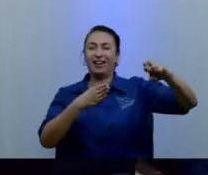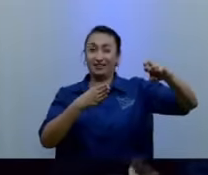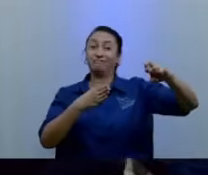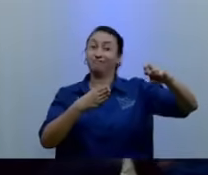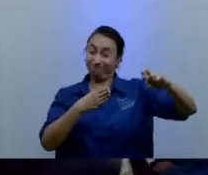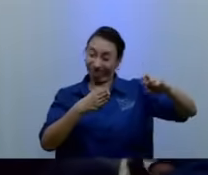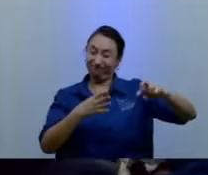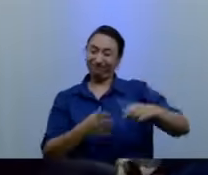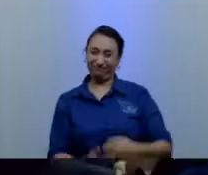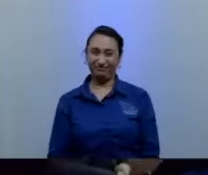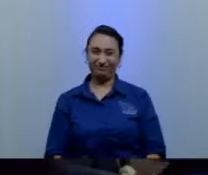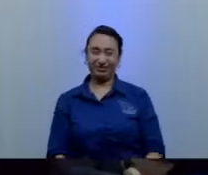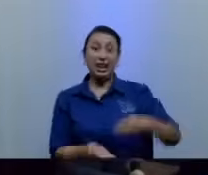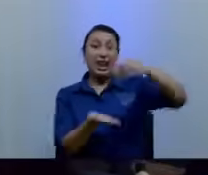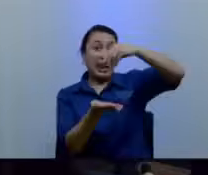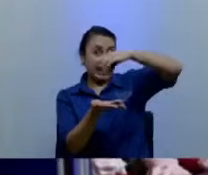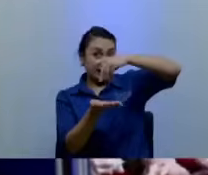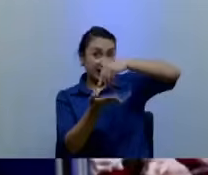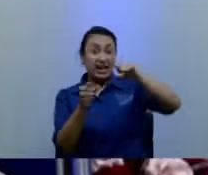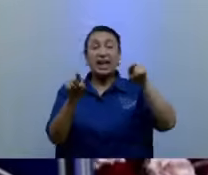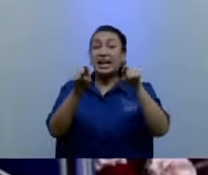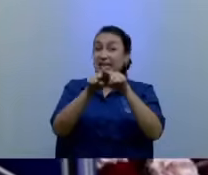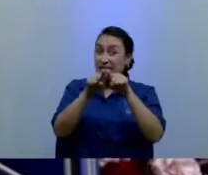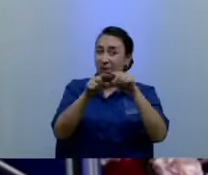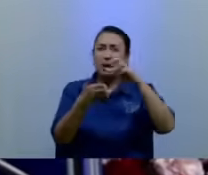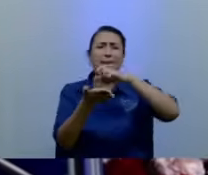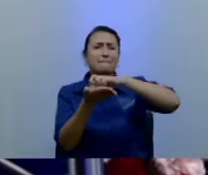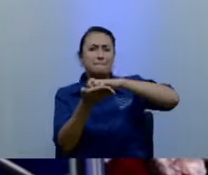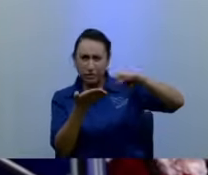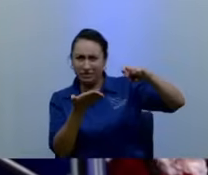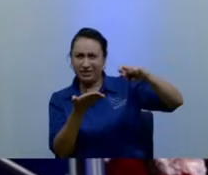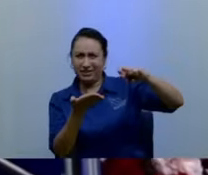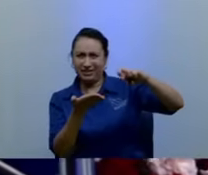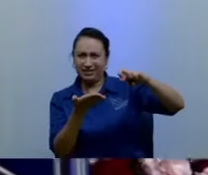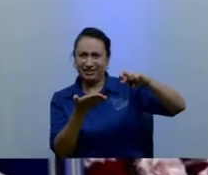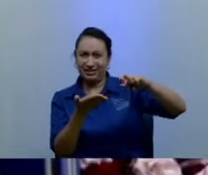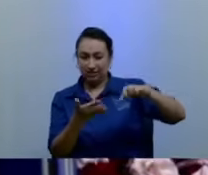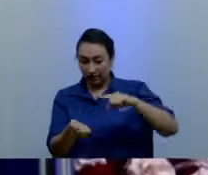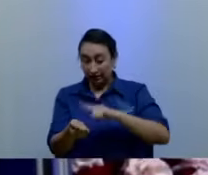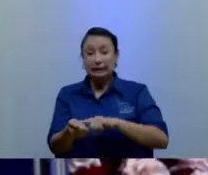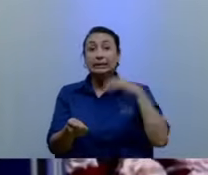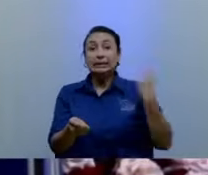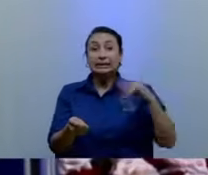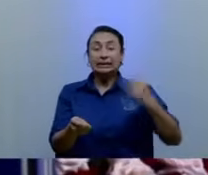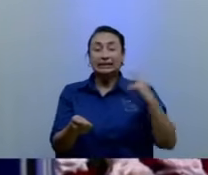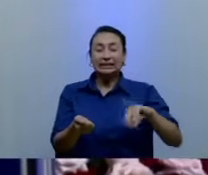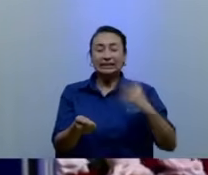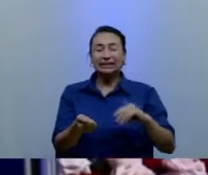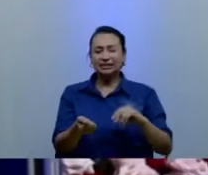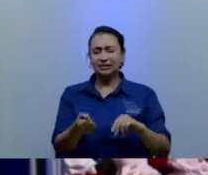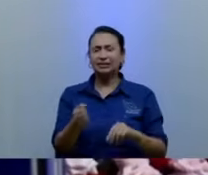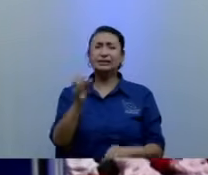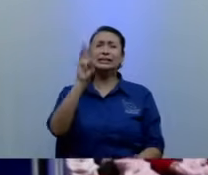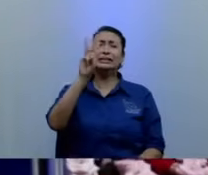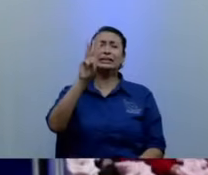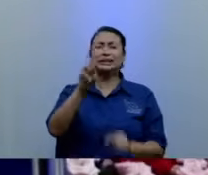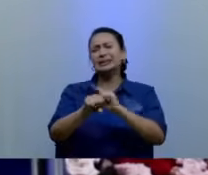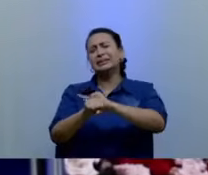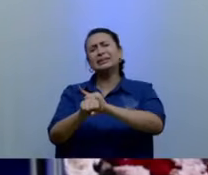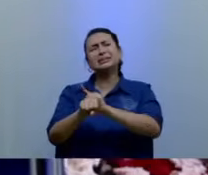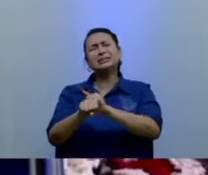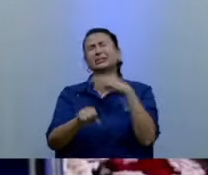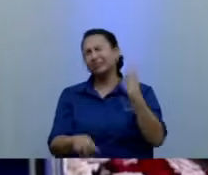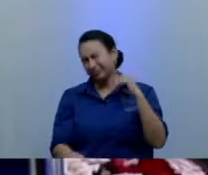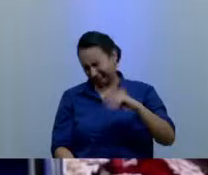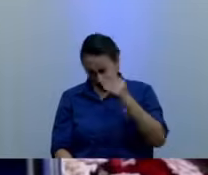significa purificación. Entonces sales igual a purificación. Padre, me he detenido demasiado. Ya solo me quedan 3 minutos para finalizar y no he llegado a donde